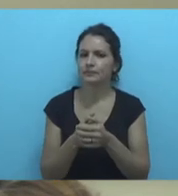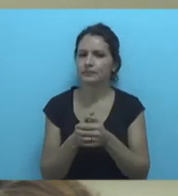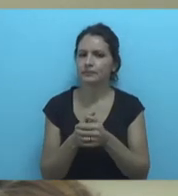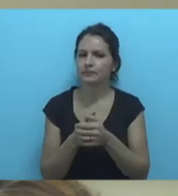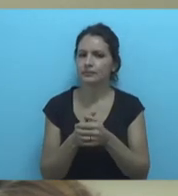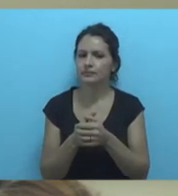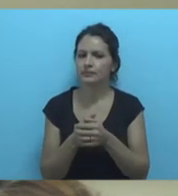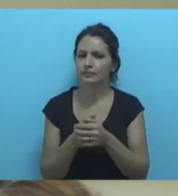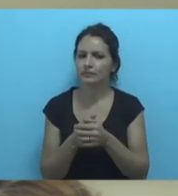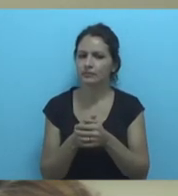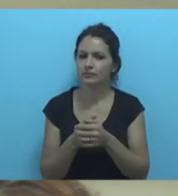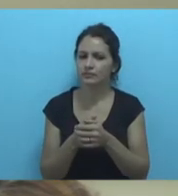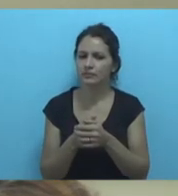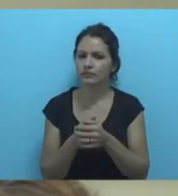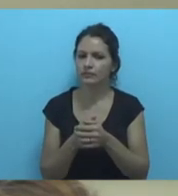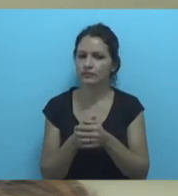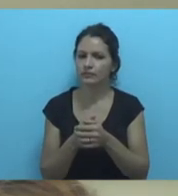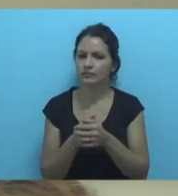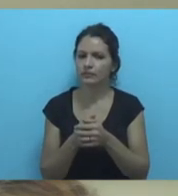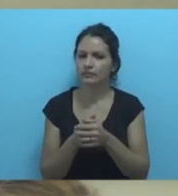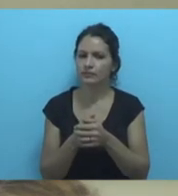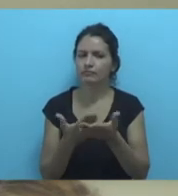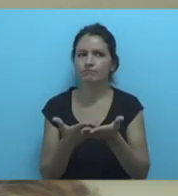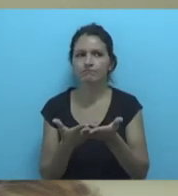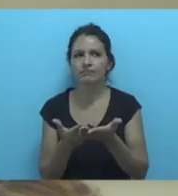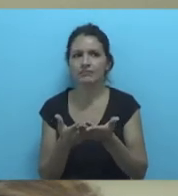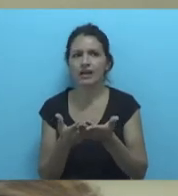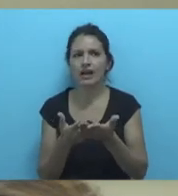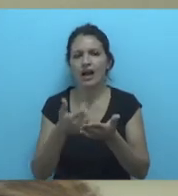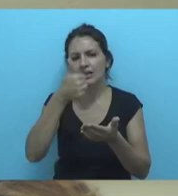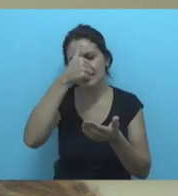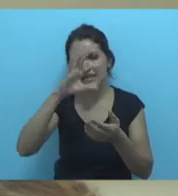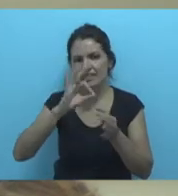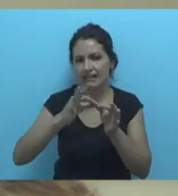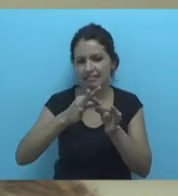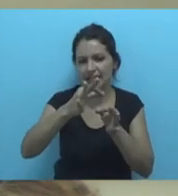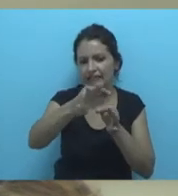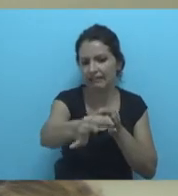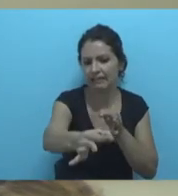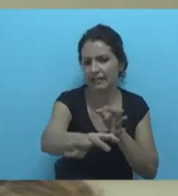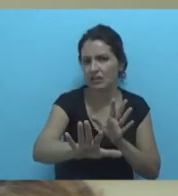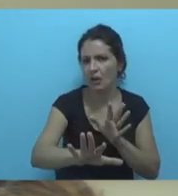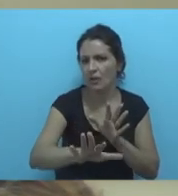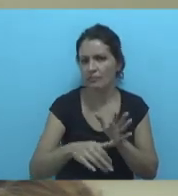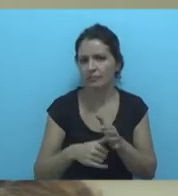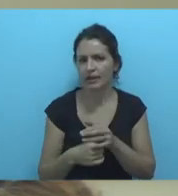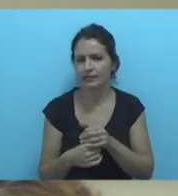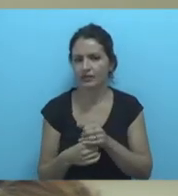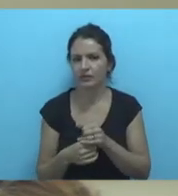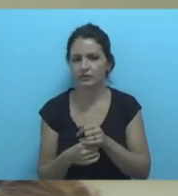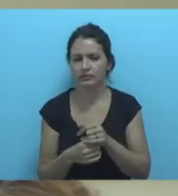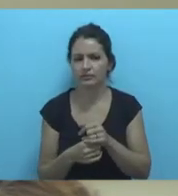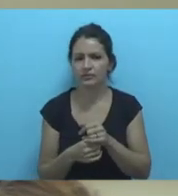les decía, muchas veces 60 kilómetros para una zona de la provincia